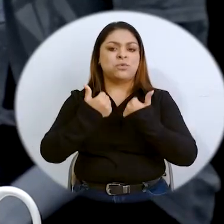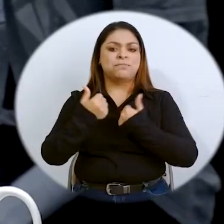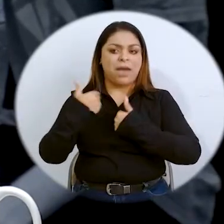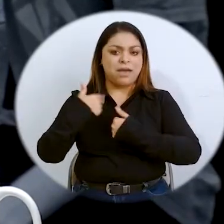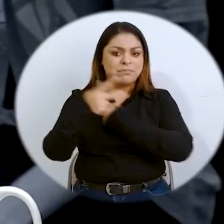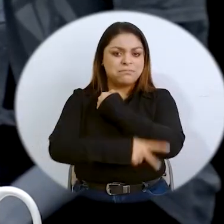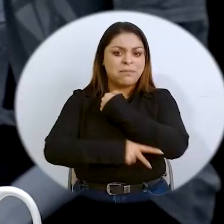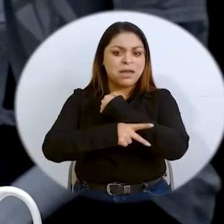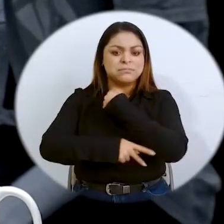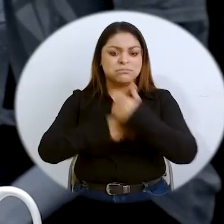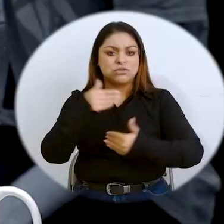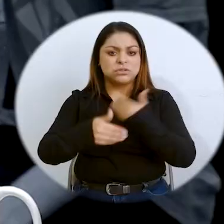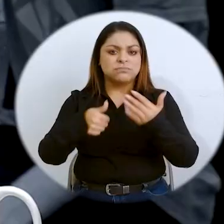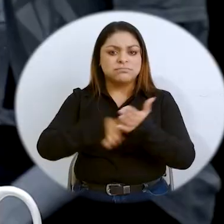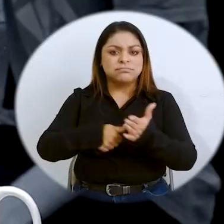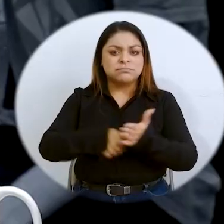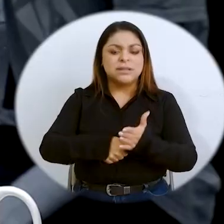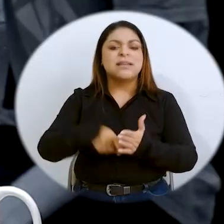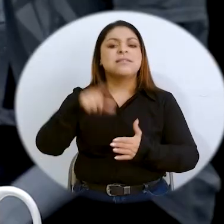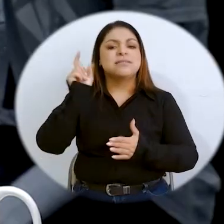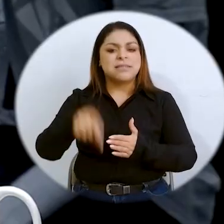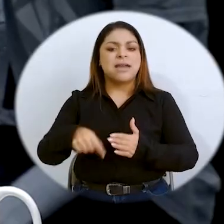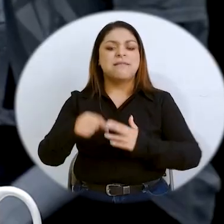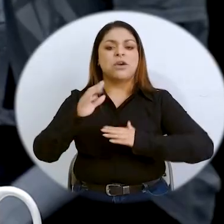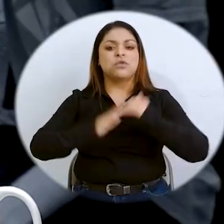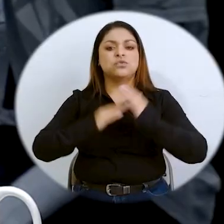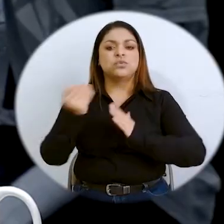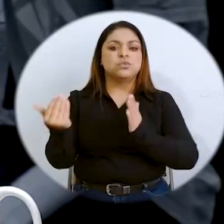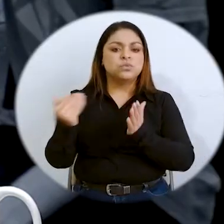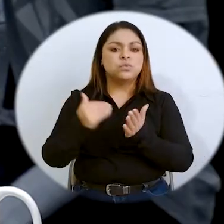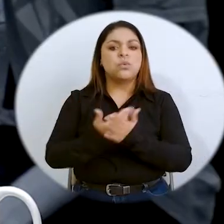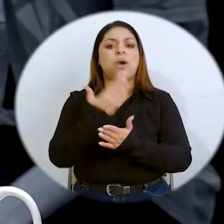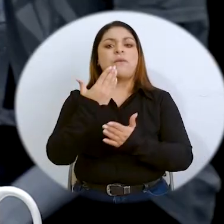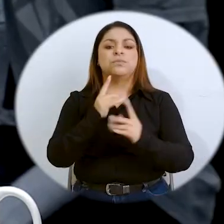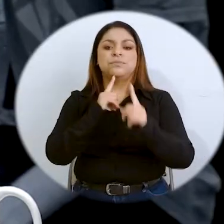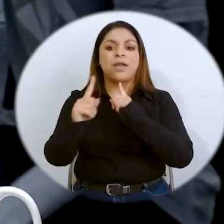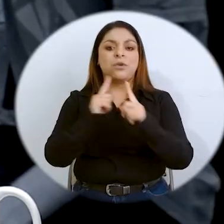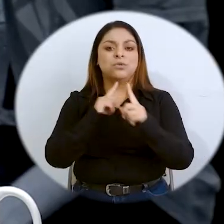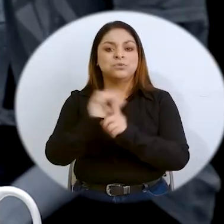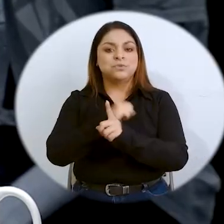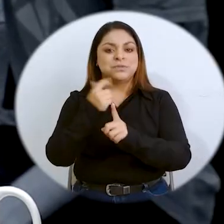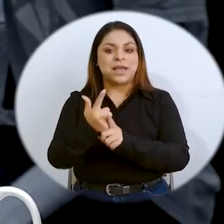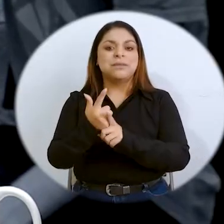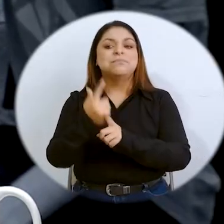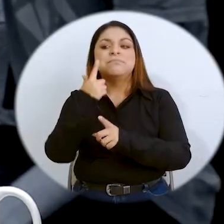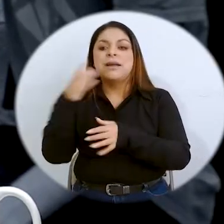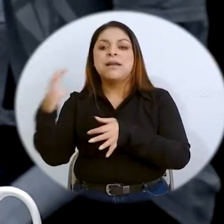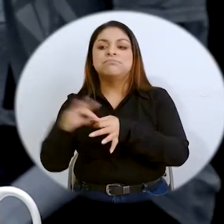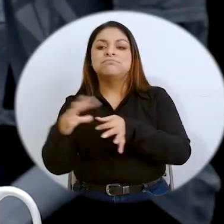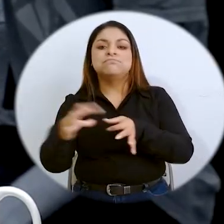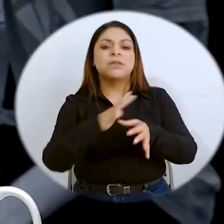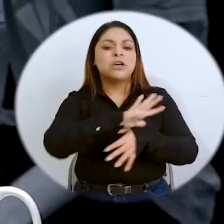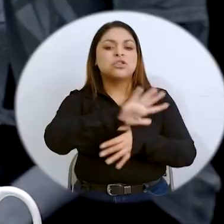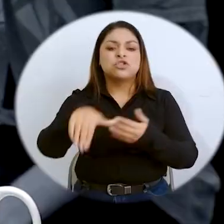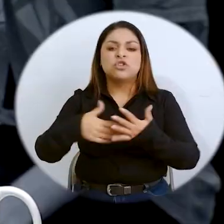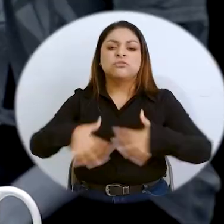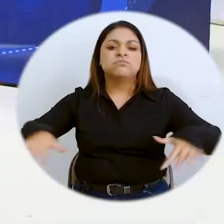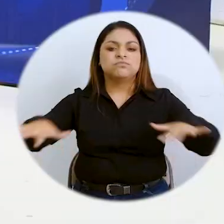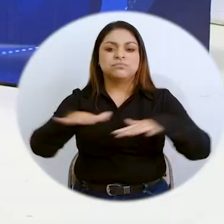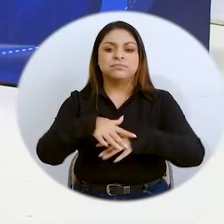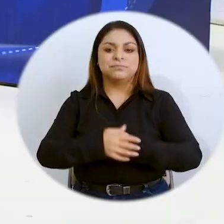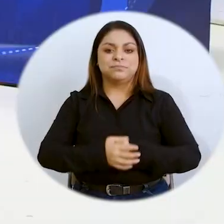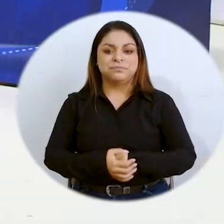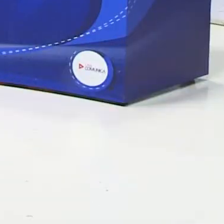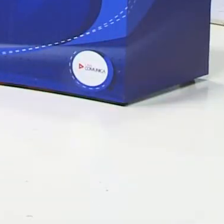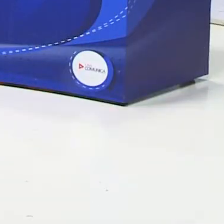el proceso electoral es construir un nuevo diálogo social que incluya a todos los sectores participantes.